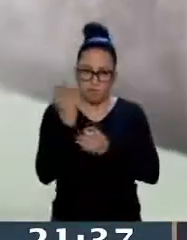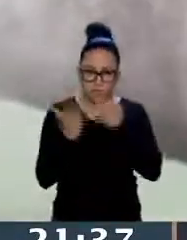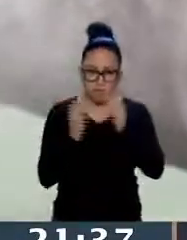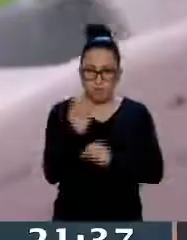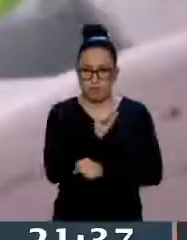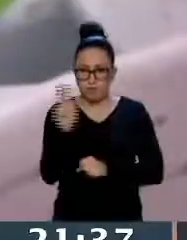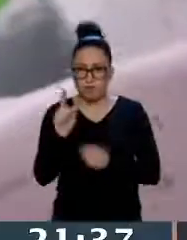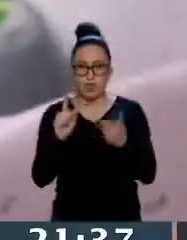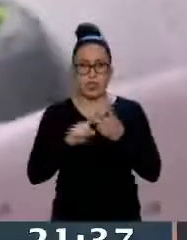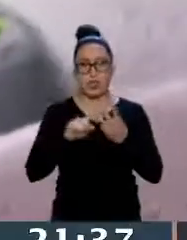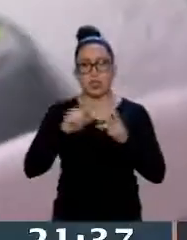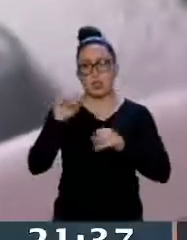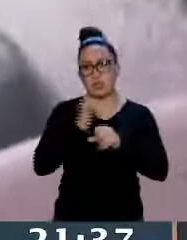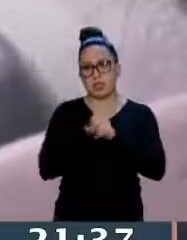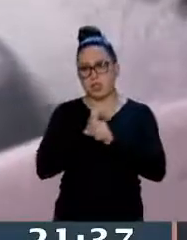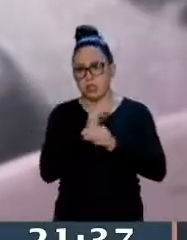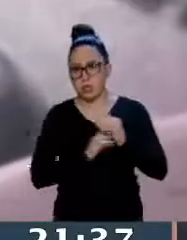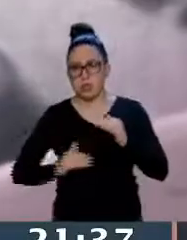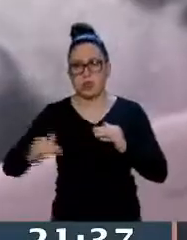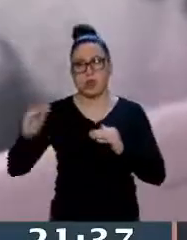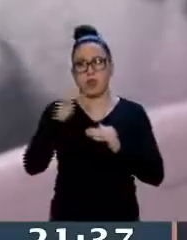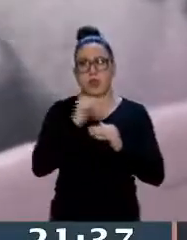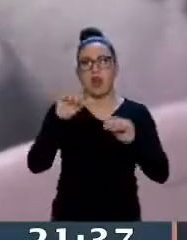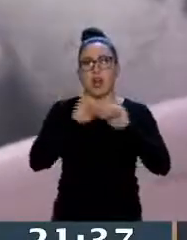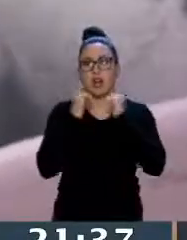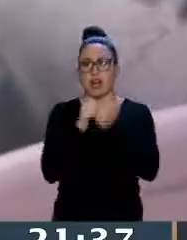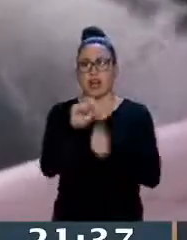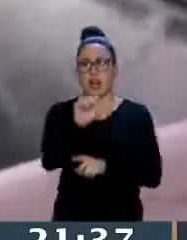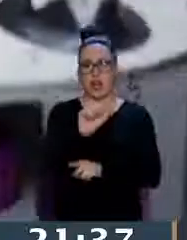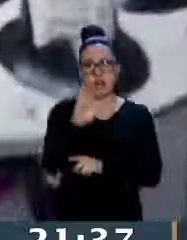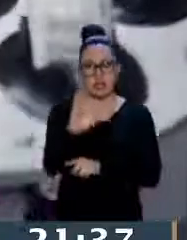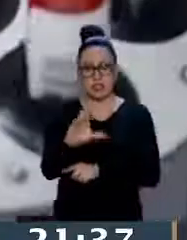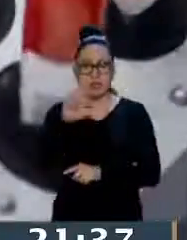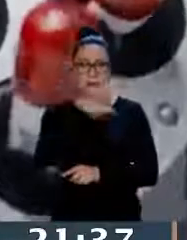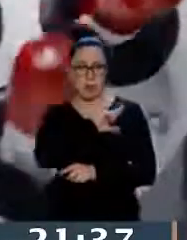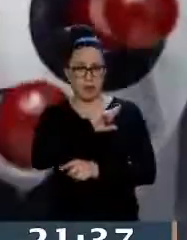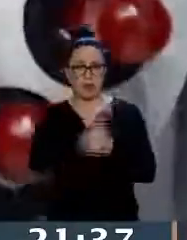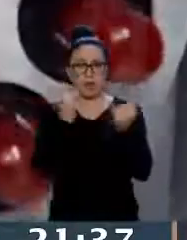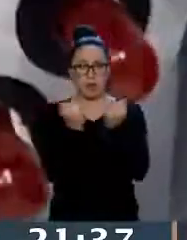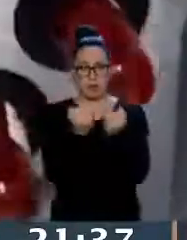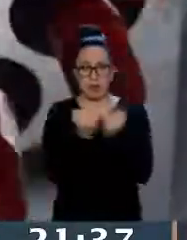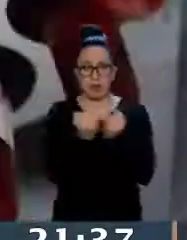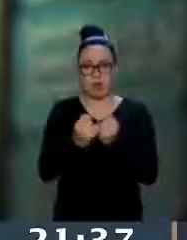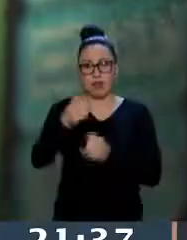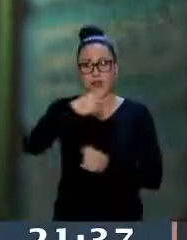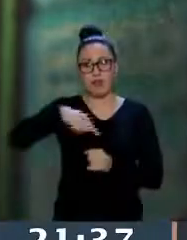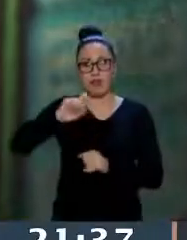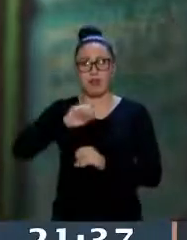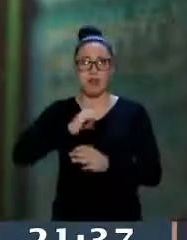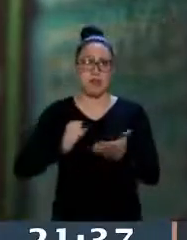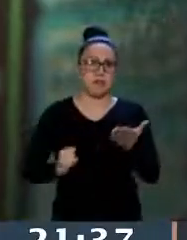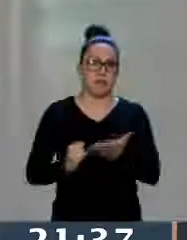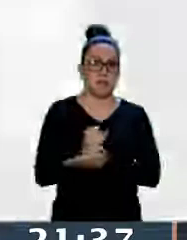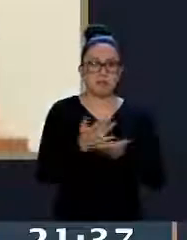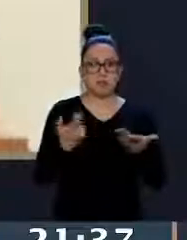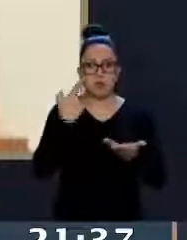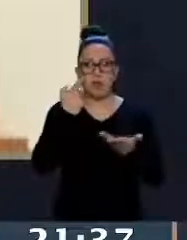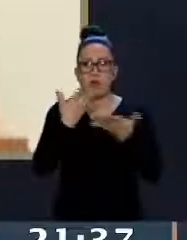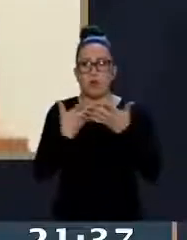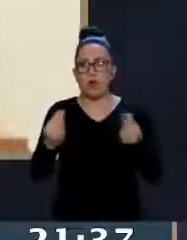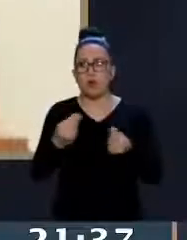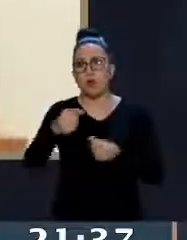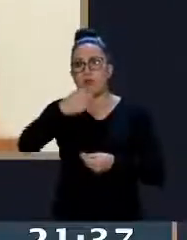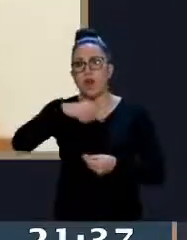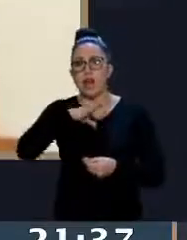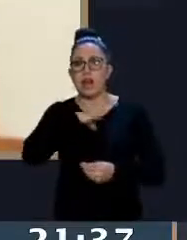instituciones públicas y organismos sociales y privados el resultado fue la ruptura de paradigmas eso